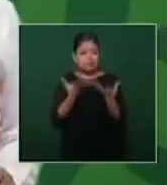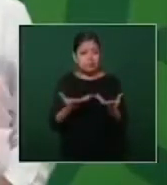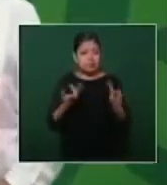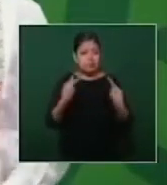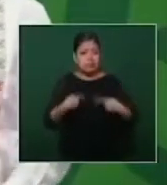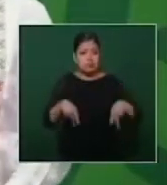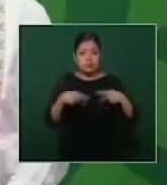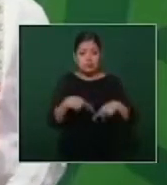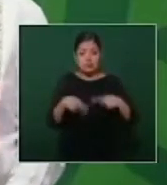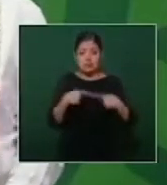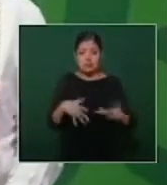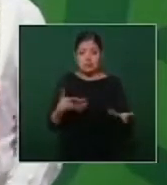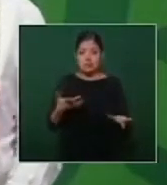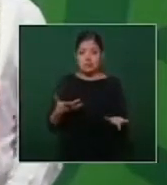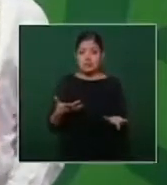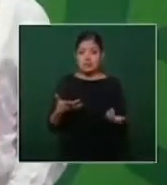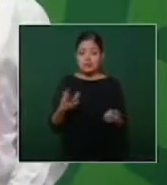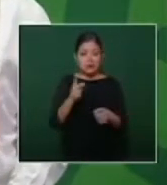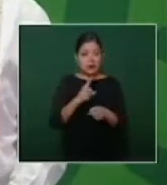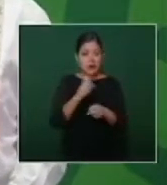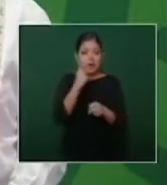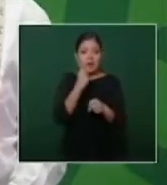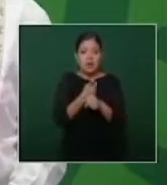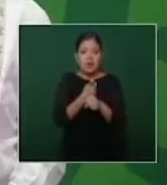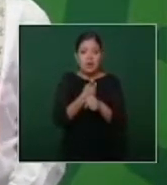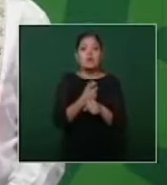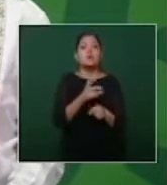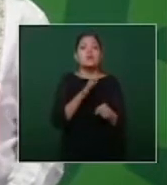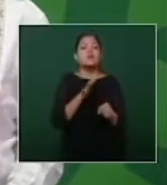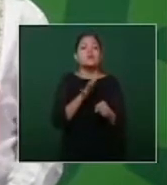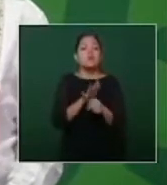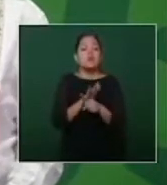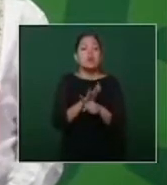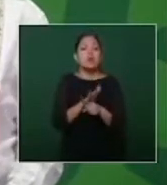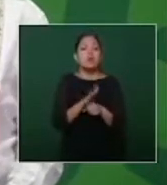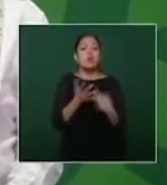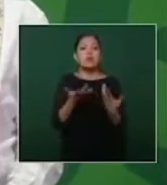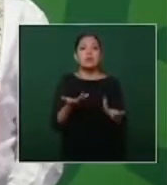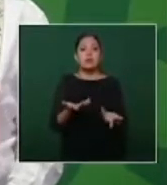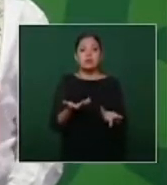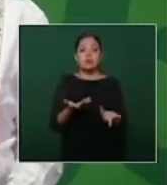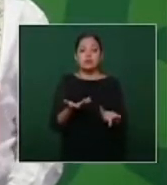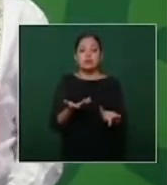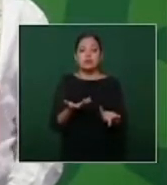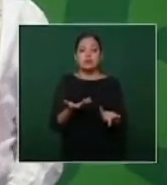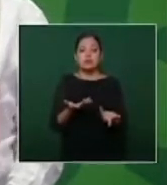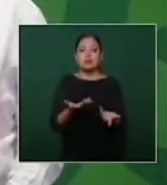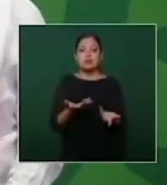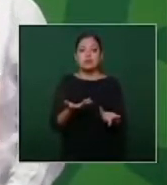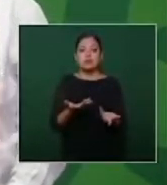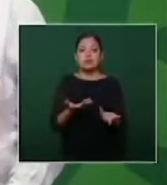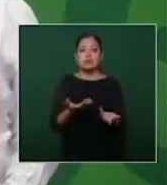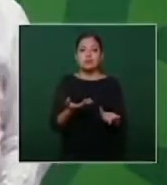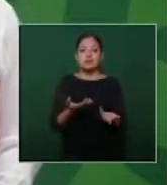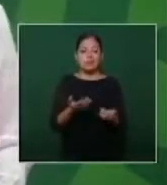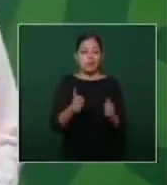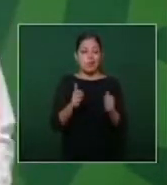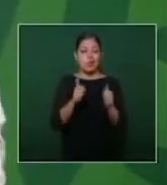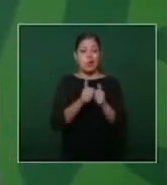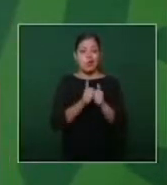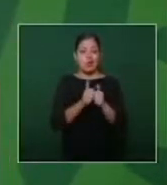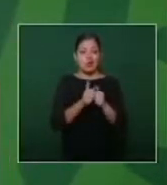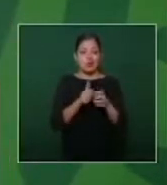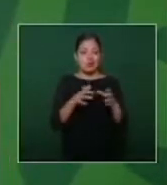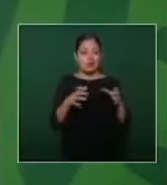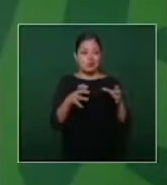que encubren todo, que no dicen nada y no hablan nada al respecto. El presidente afirmó que no va a